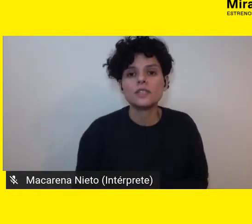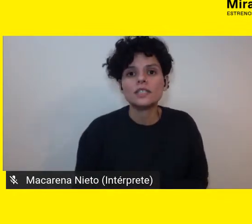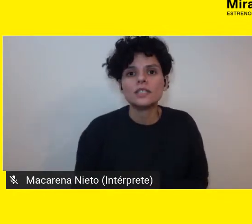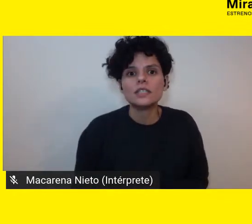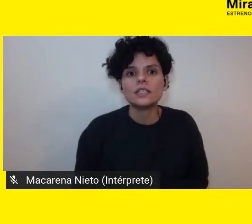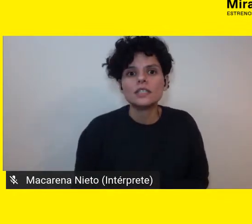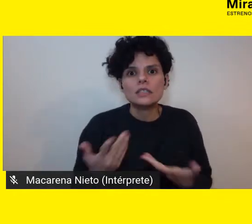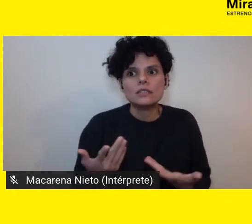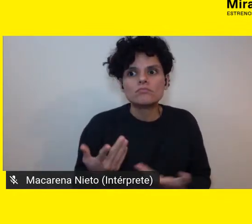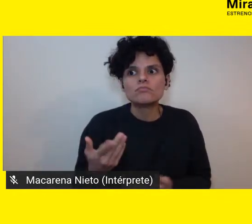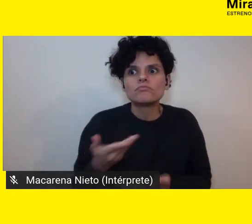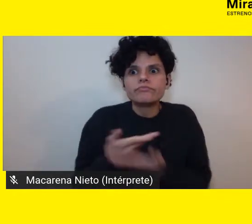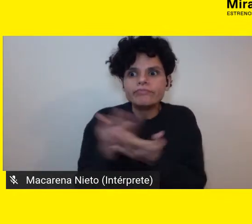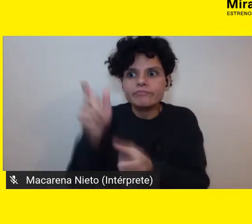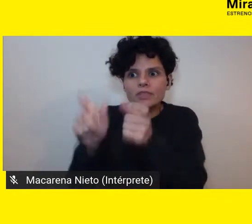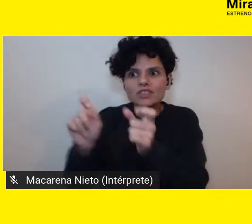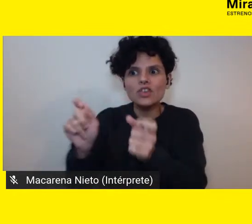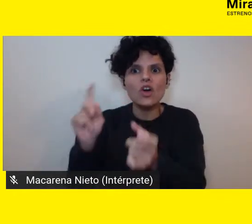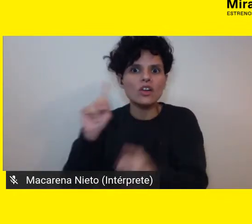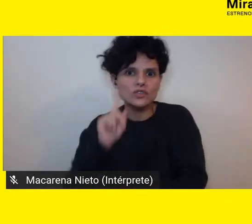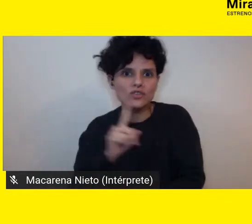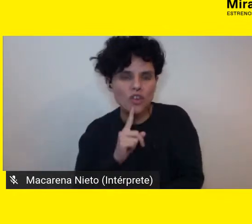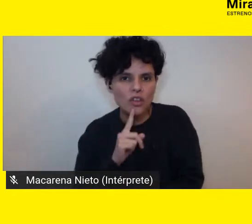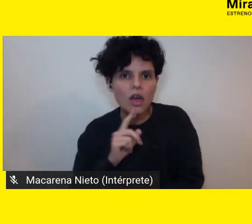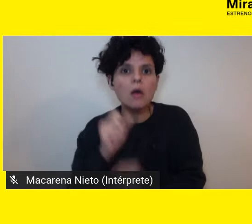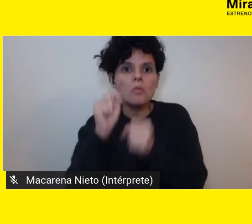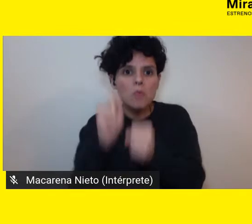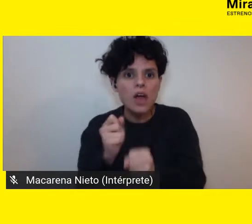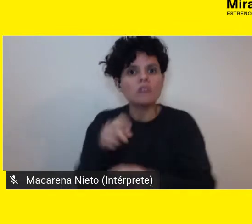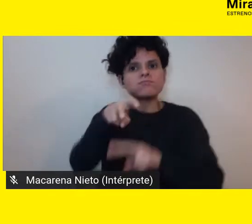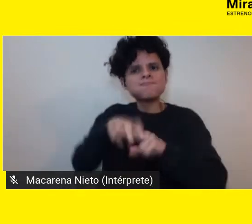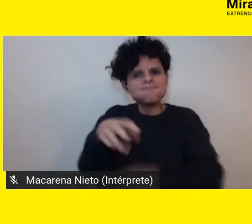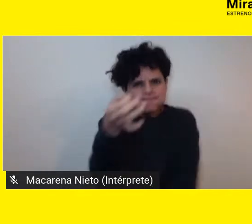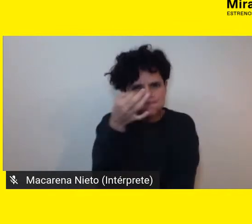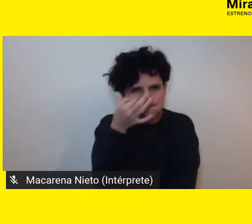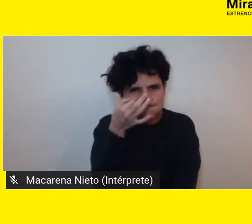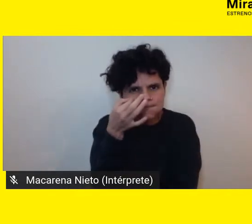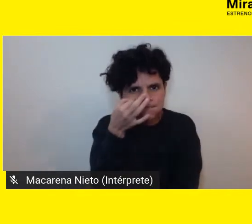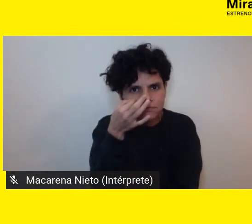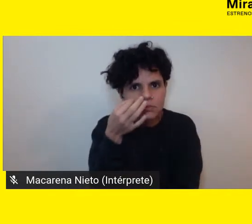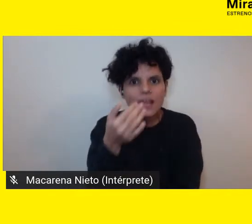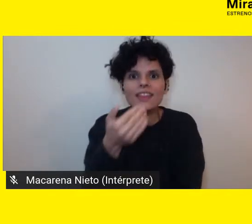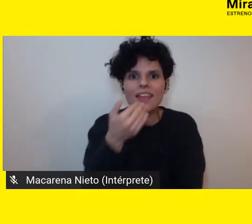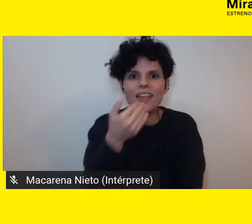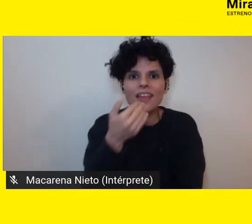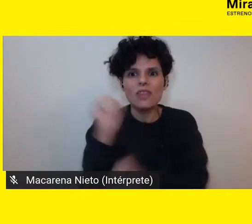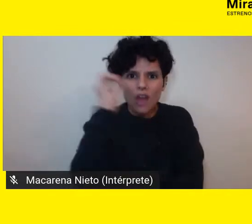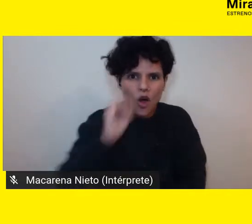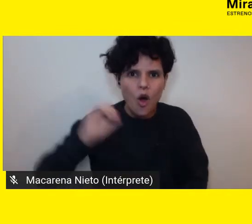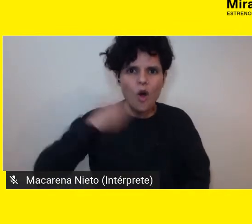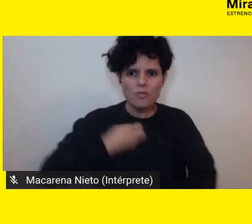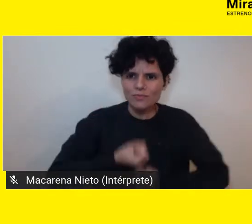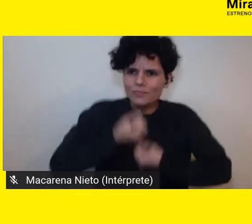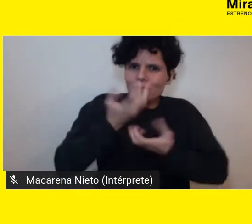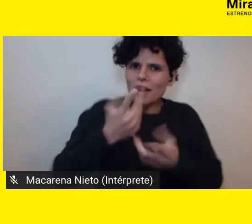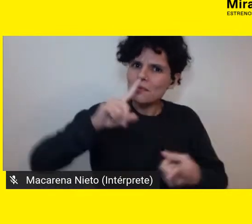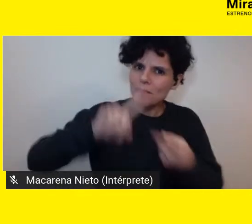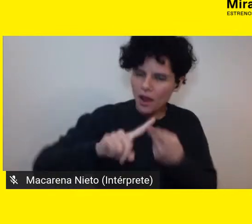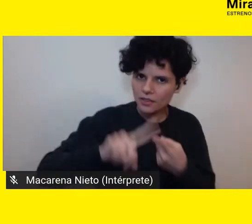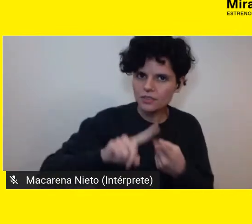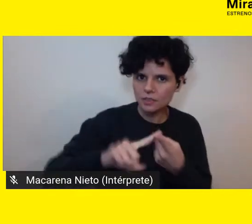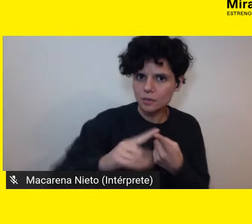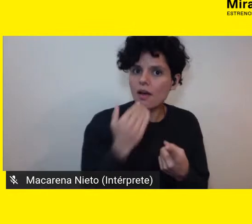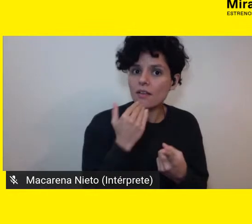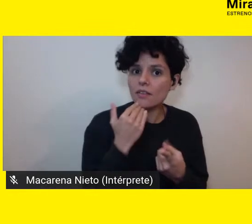ser espectador, pueda ser un público activo que pueda también